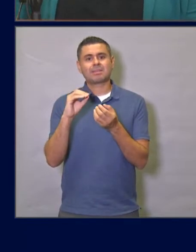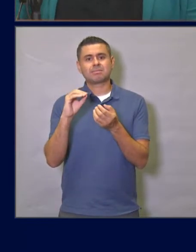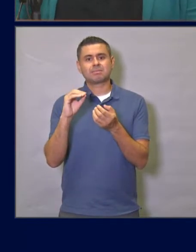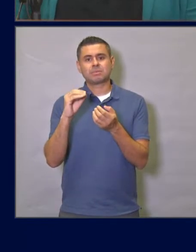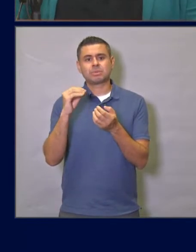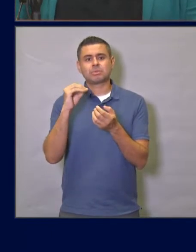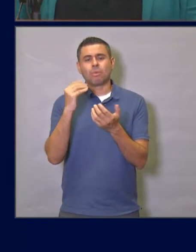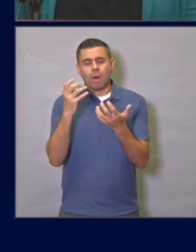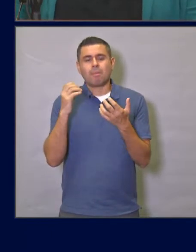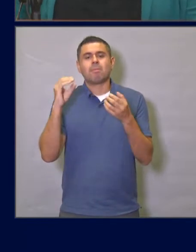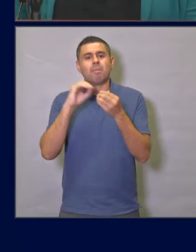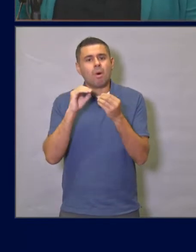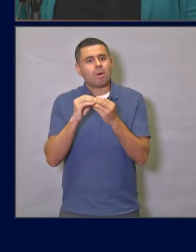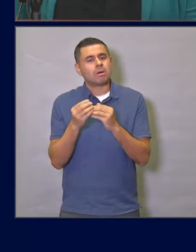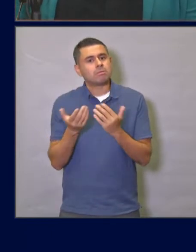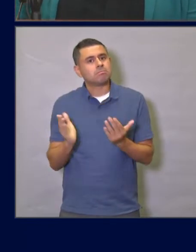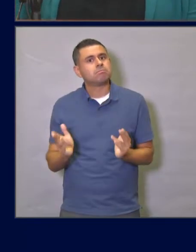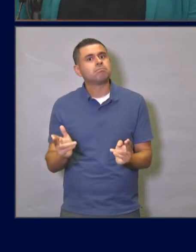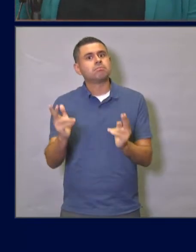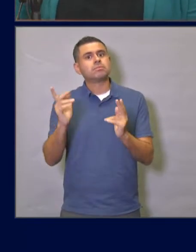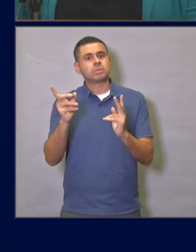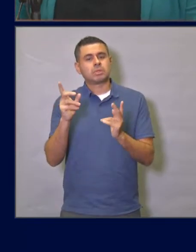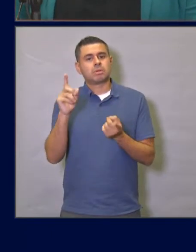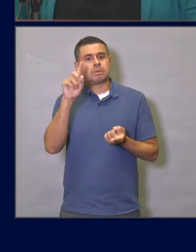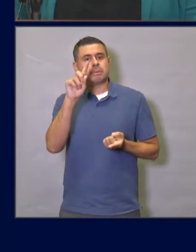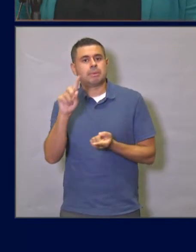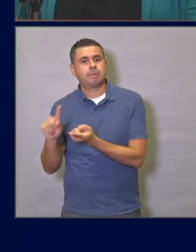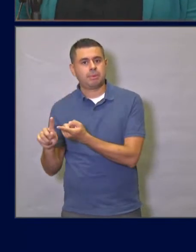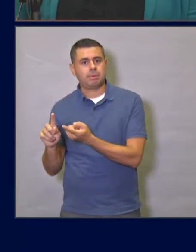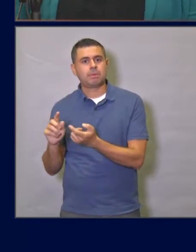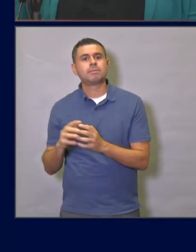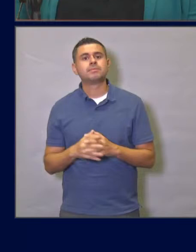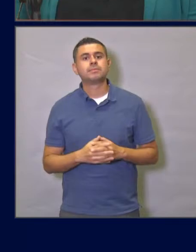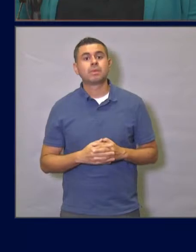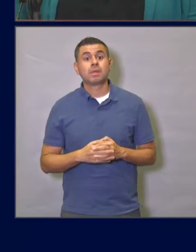etnicidad. En el aumento de julio, los casos entre las